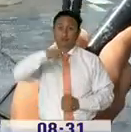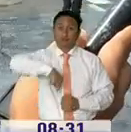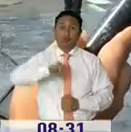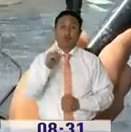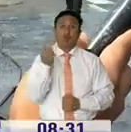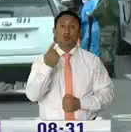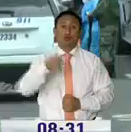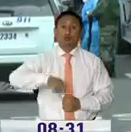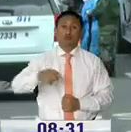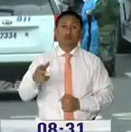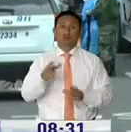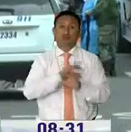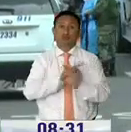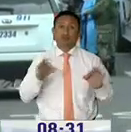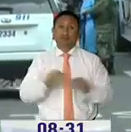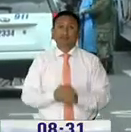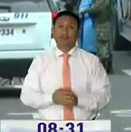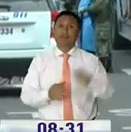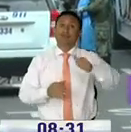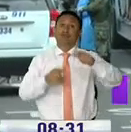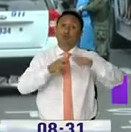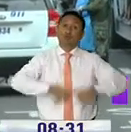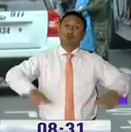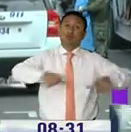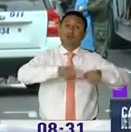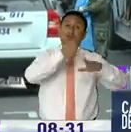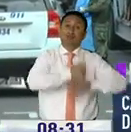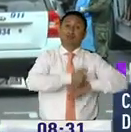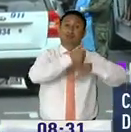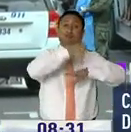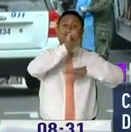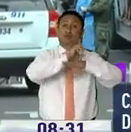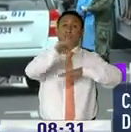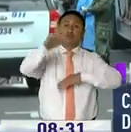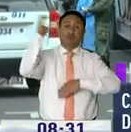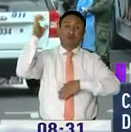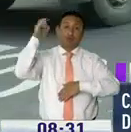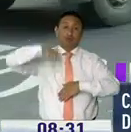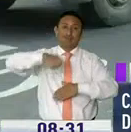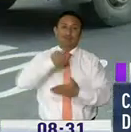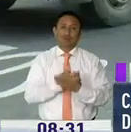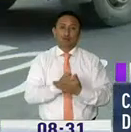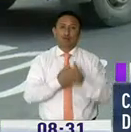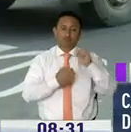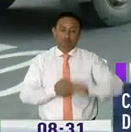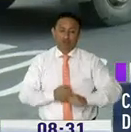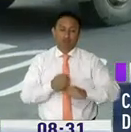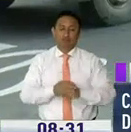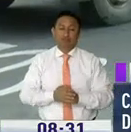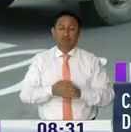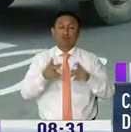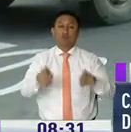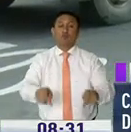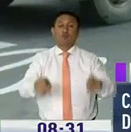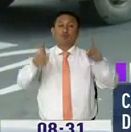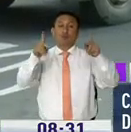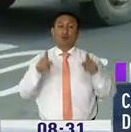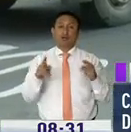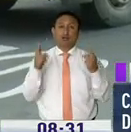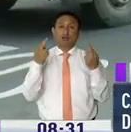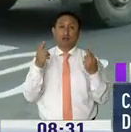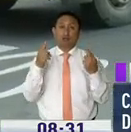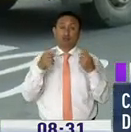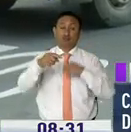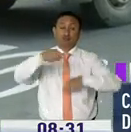estatal 35. En otro punto, la gestión por parte de autoridades de Ecuador y Colombia a nivel económico permitió el cruce de frontera a través de importaciones